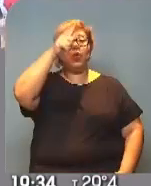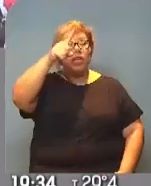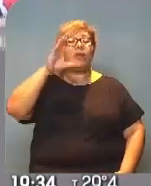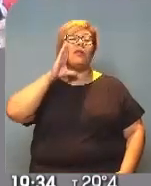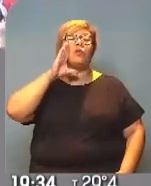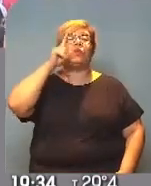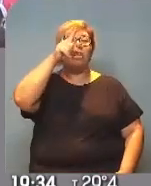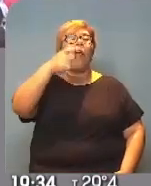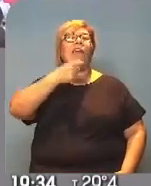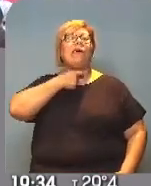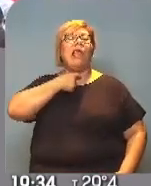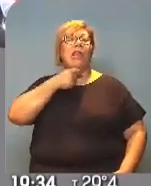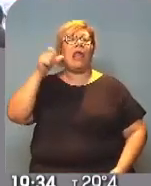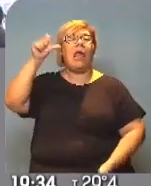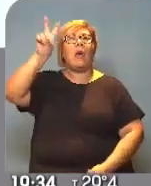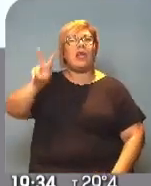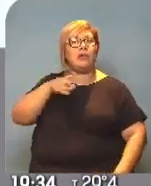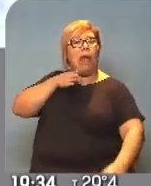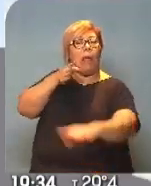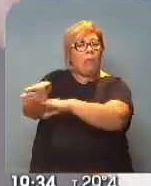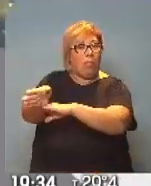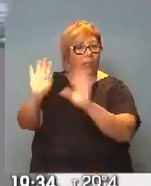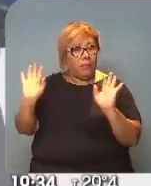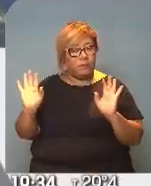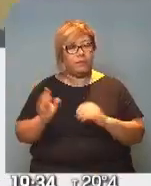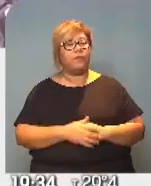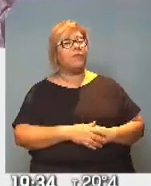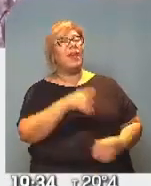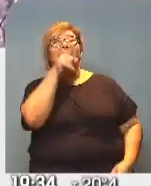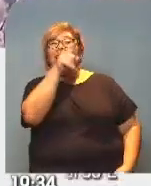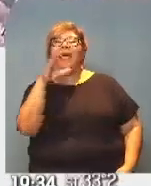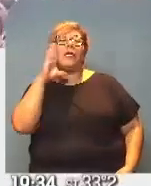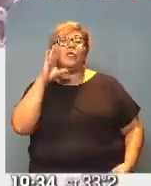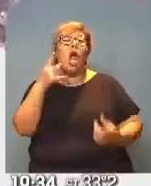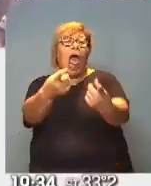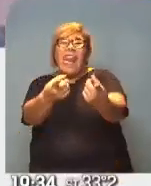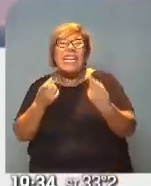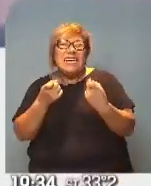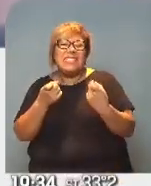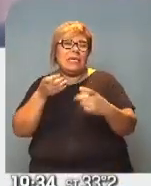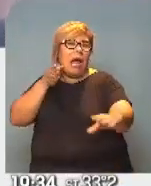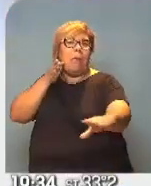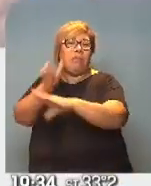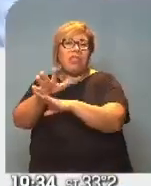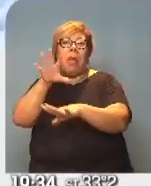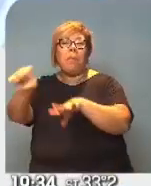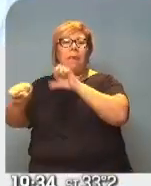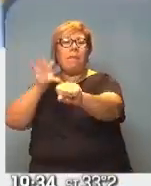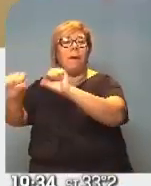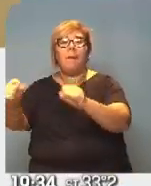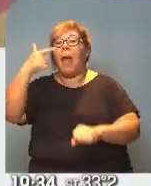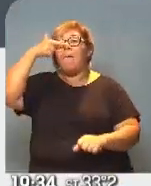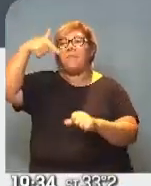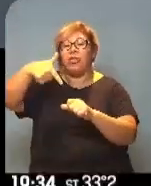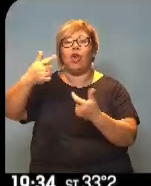después seguimos con la nota. Necesitan volver a recolonizar y adueñarse de esos recursos estratégicos que no es solo el petróleo,